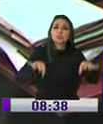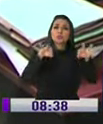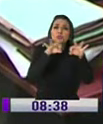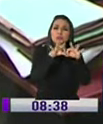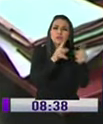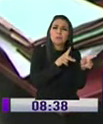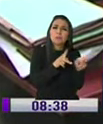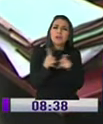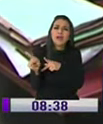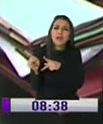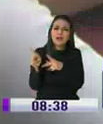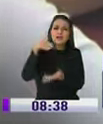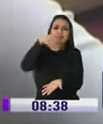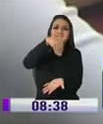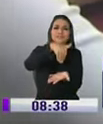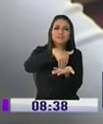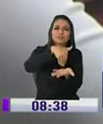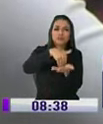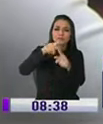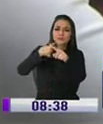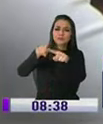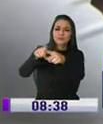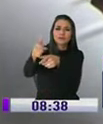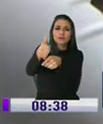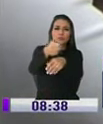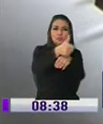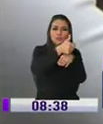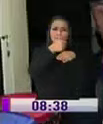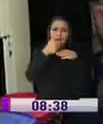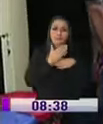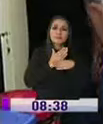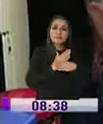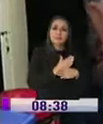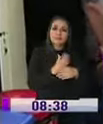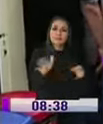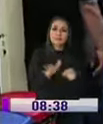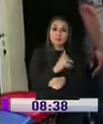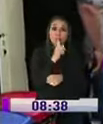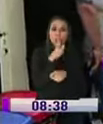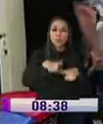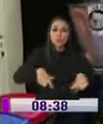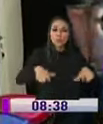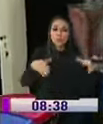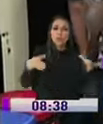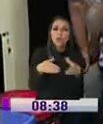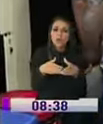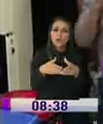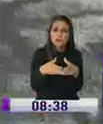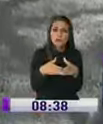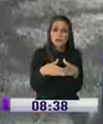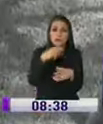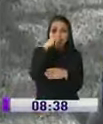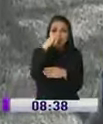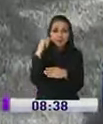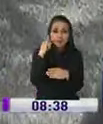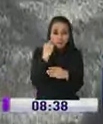centro multidisciplinario de defensa integral. Todo en un solo lugar que no revictimice al infante.